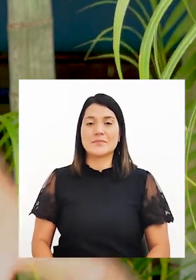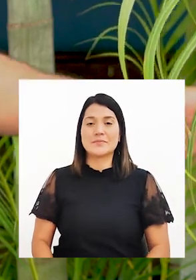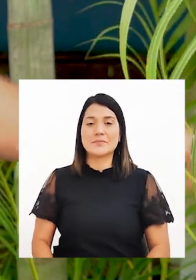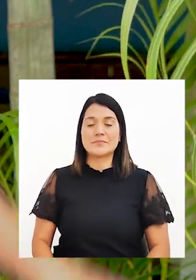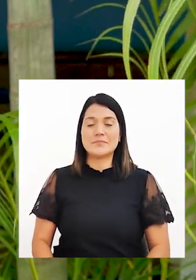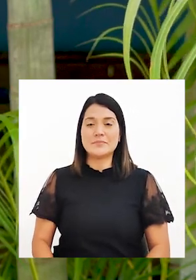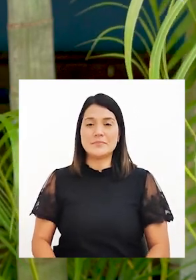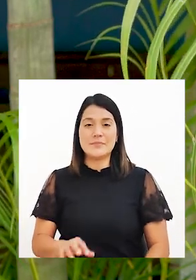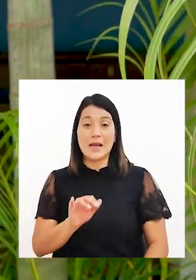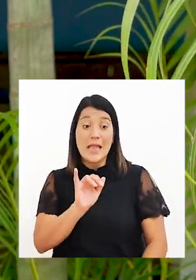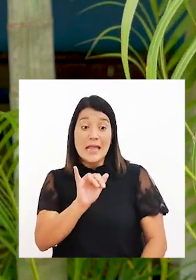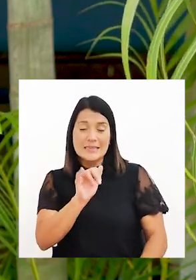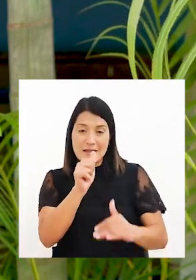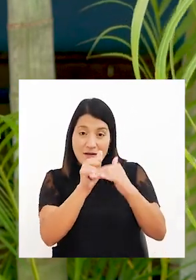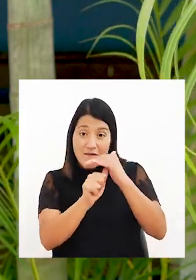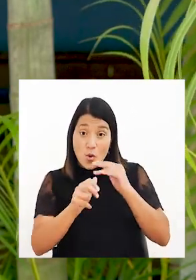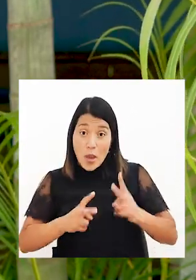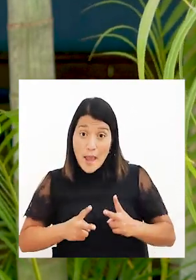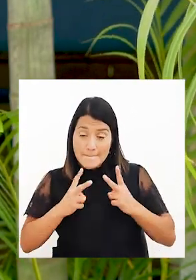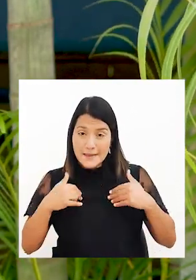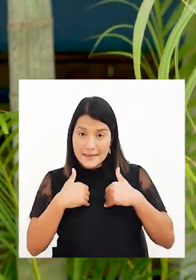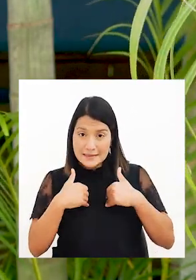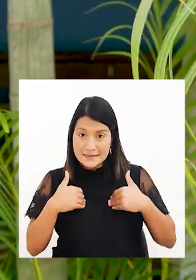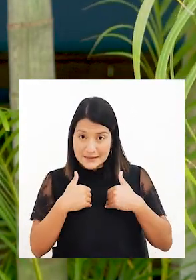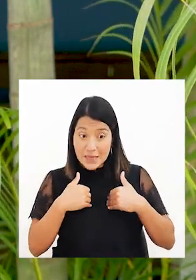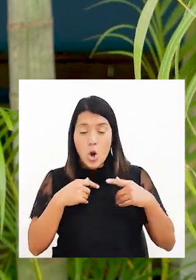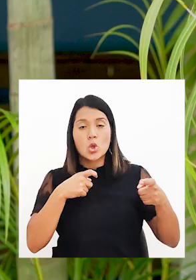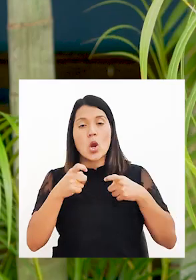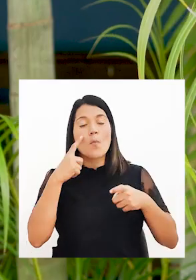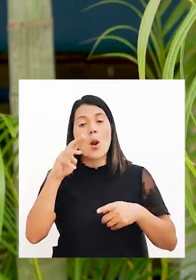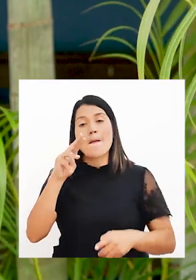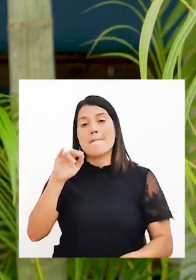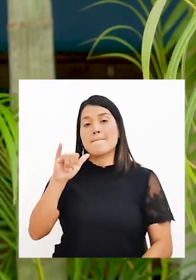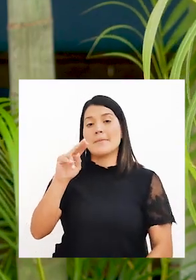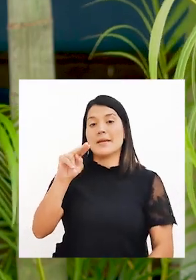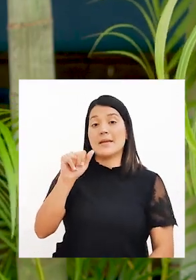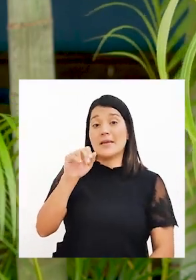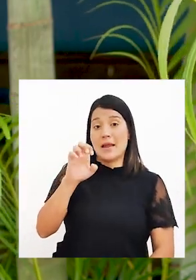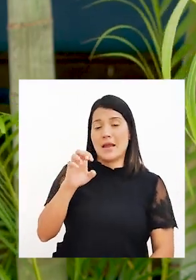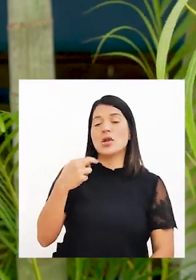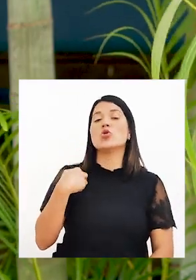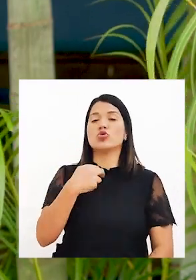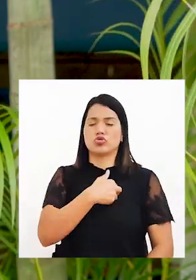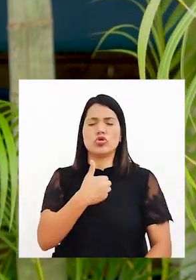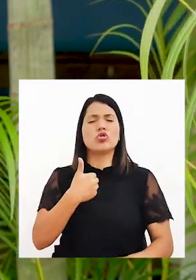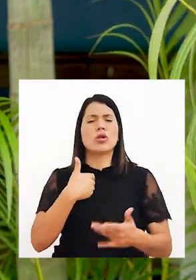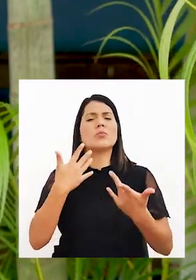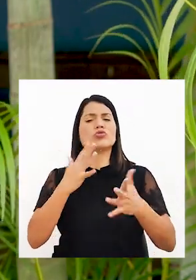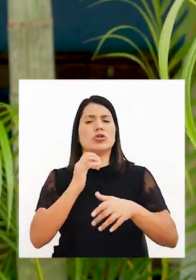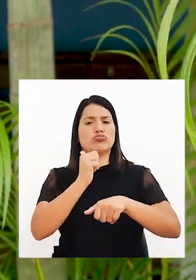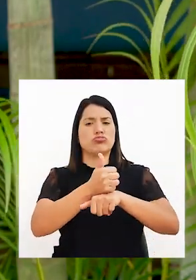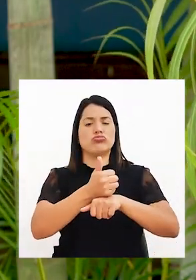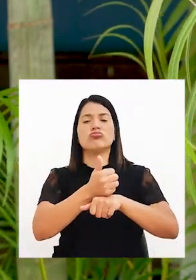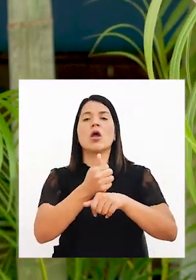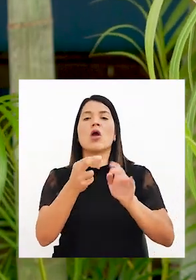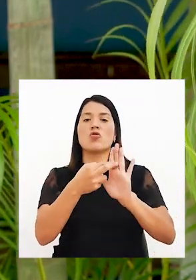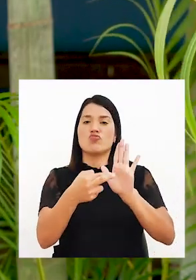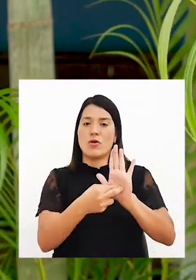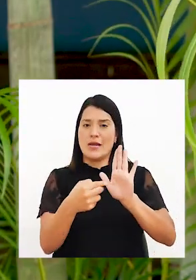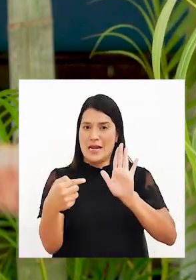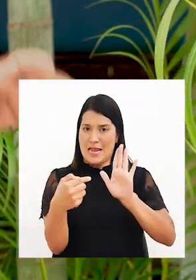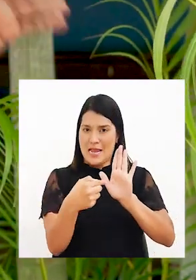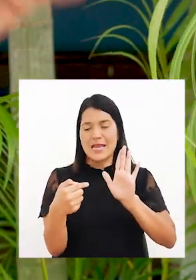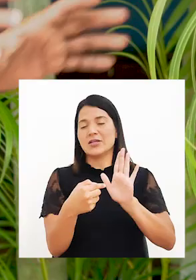de este refugio de vida silvestre aquí, controlado por el MINAE, ¿verdad? Tenemos una base de regulaciones que se creó al paso del tiempo, ¿verdad? Que